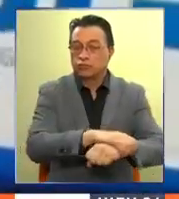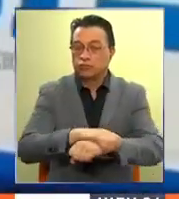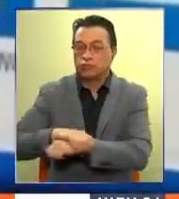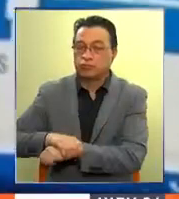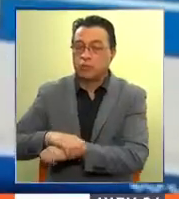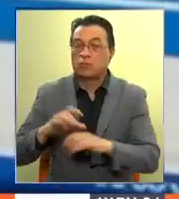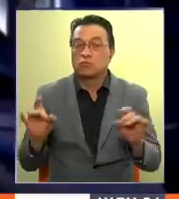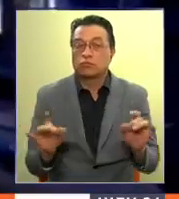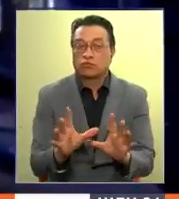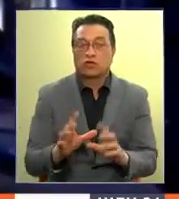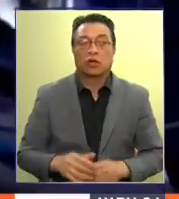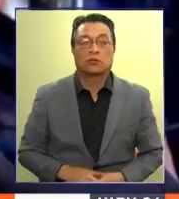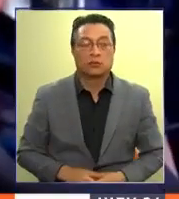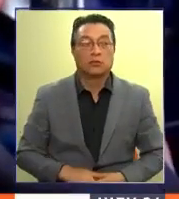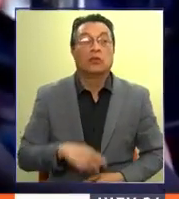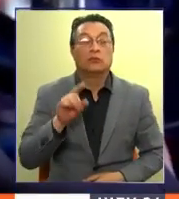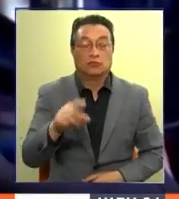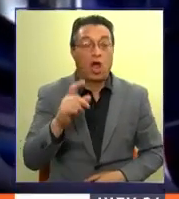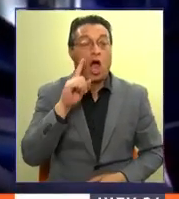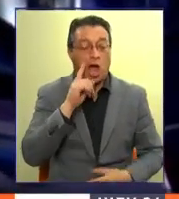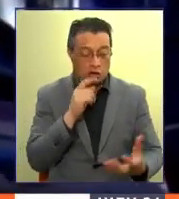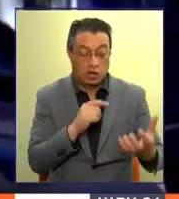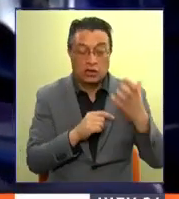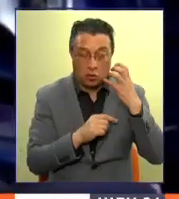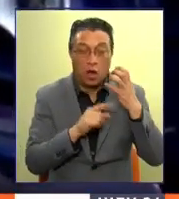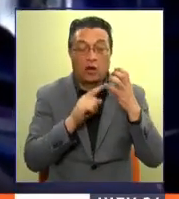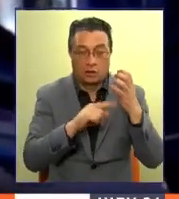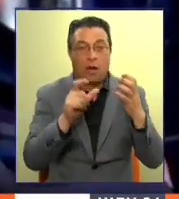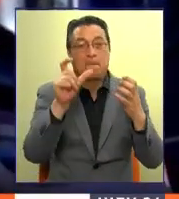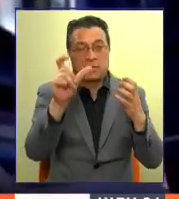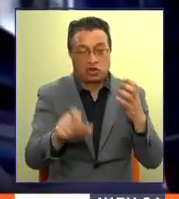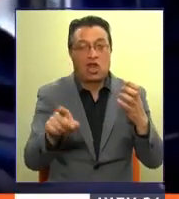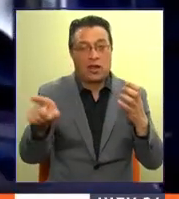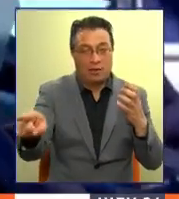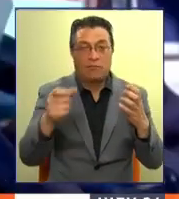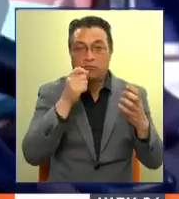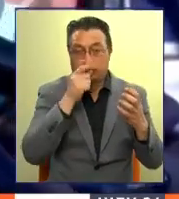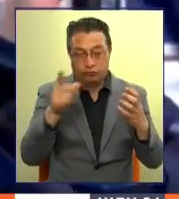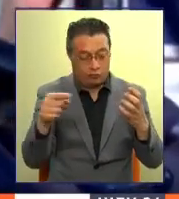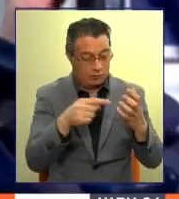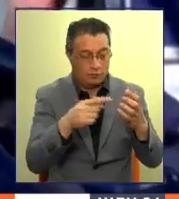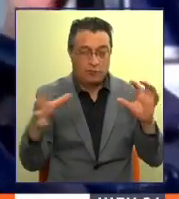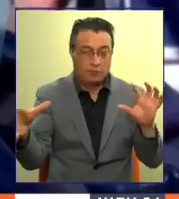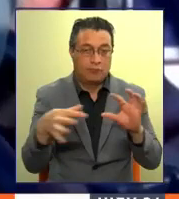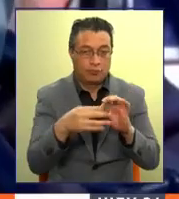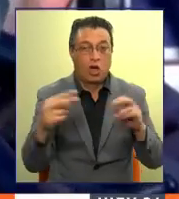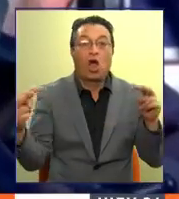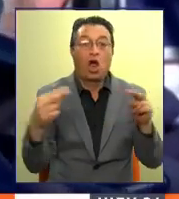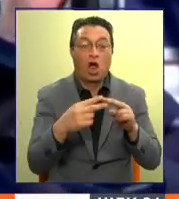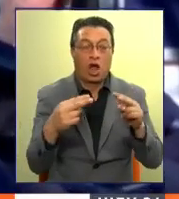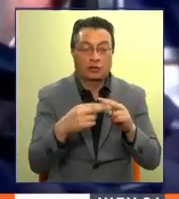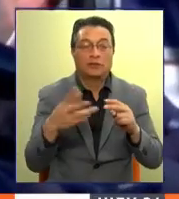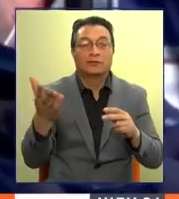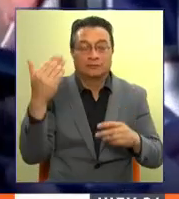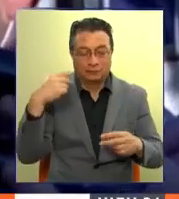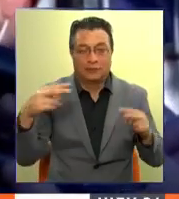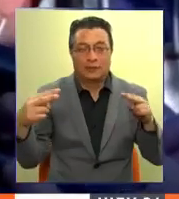muerte. Tenemos un celular que corresponde a la persona que es imputada en este hecho. Ellos se conocieron vía una